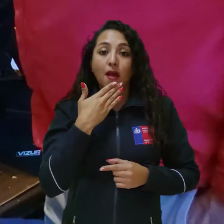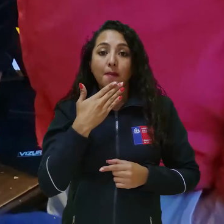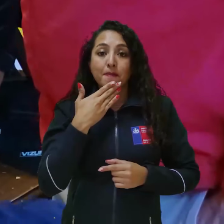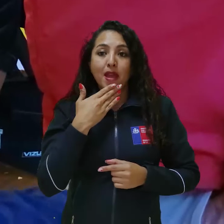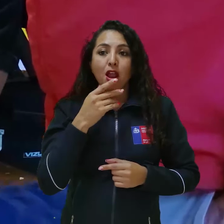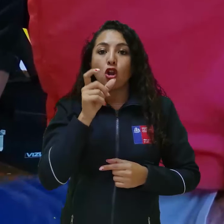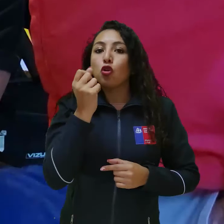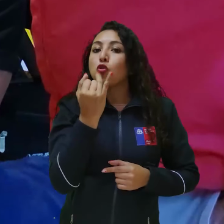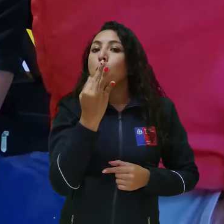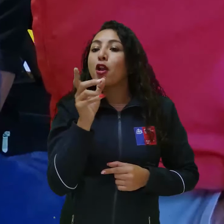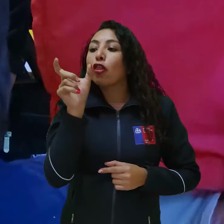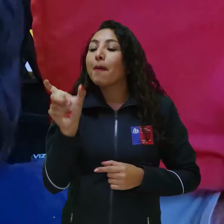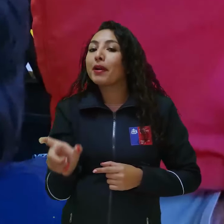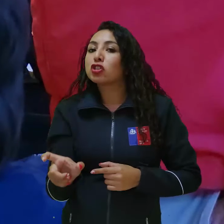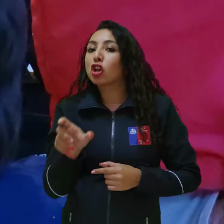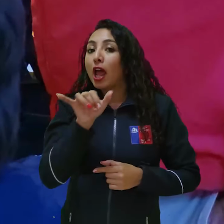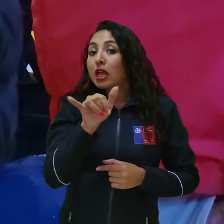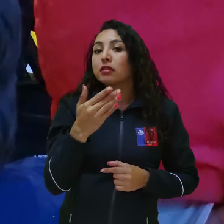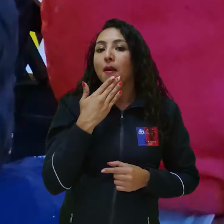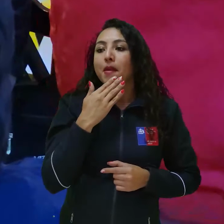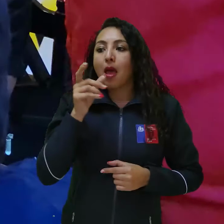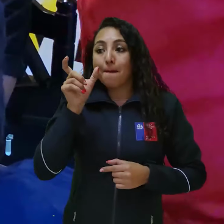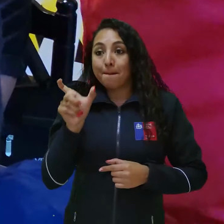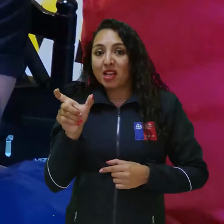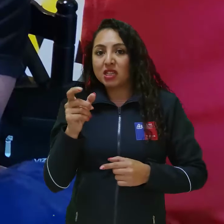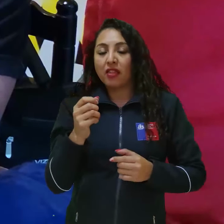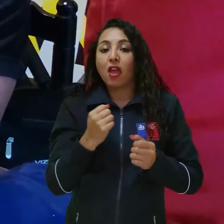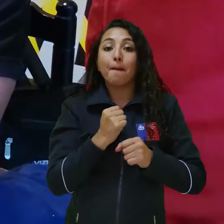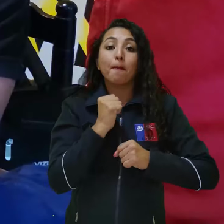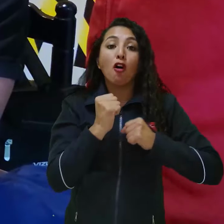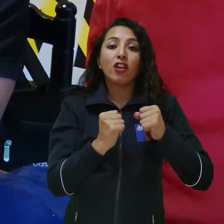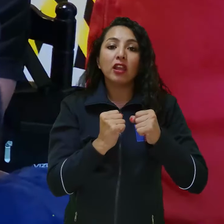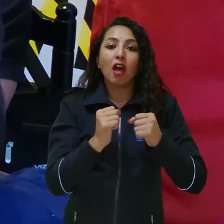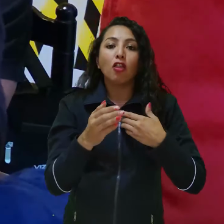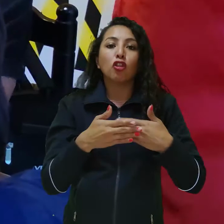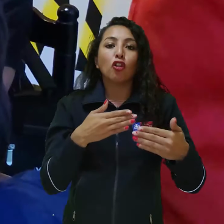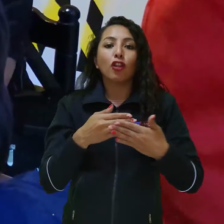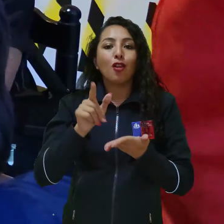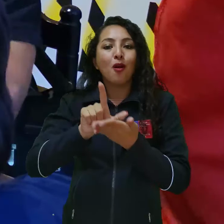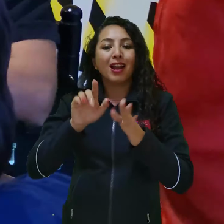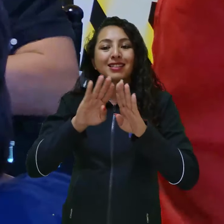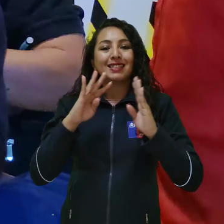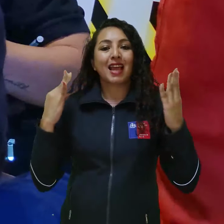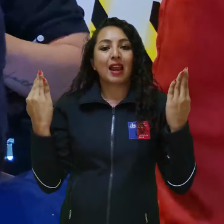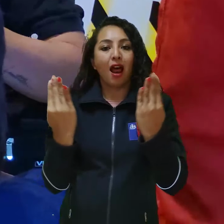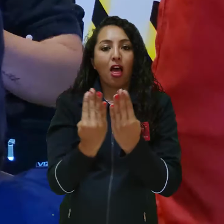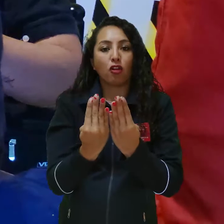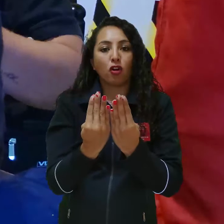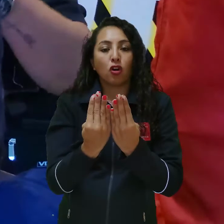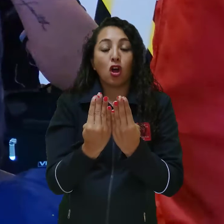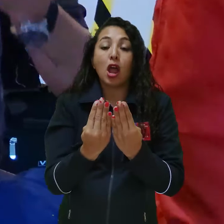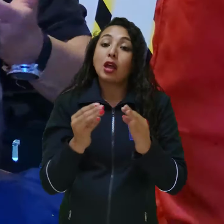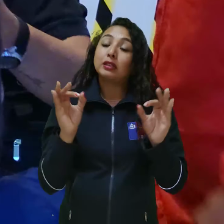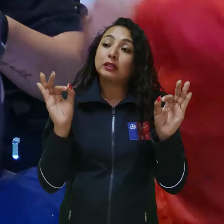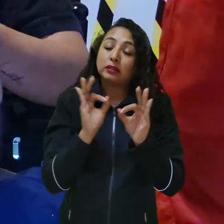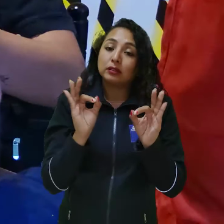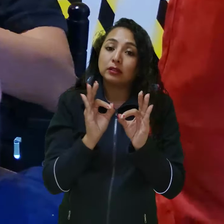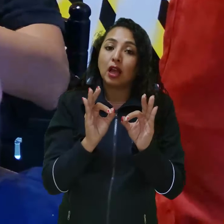mascarilla dentro de esta fiesta y también el aforo y el porte de pase de movilidad en aquellos lugares que se han cerrado.